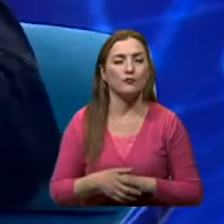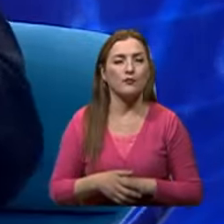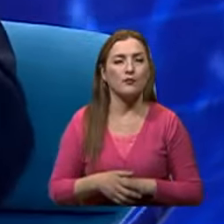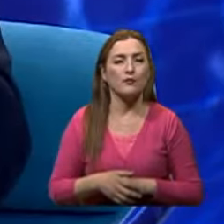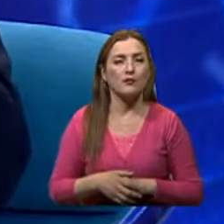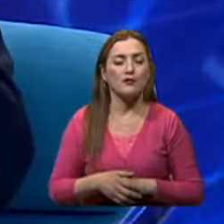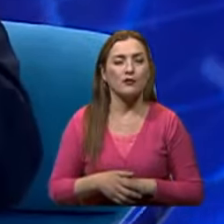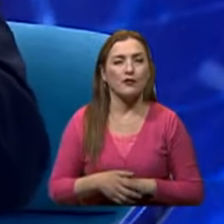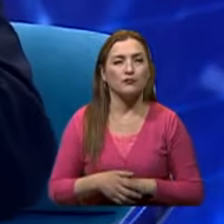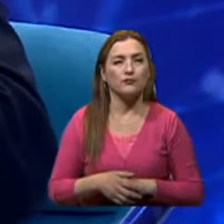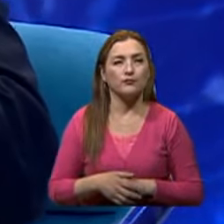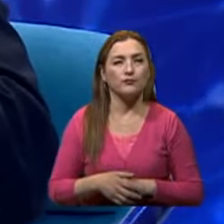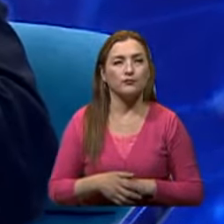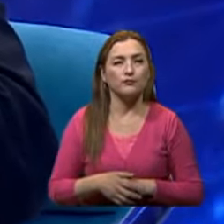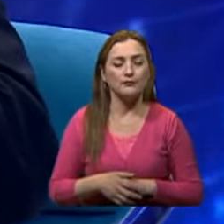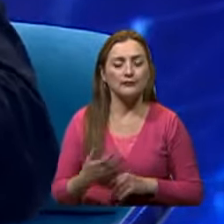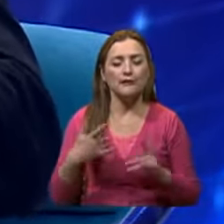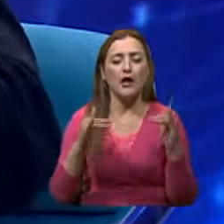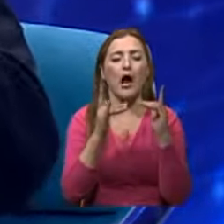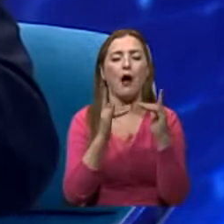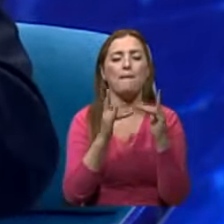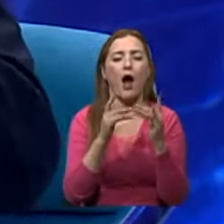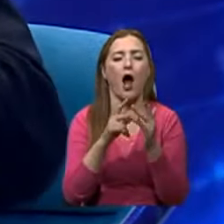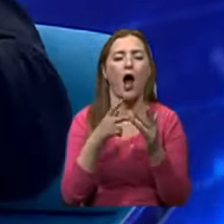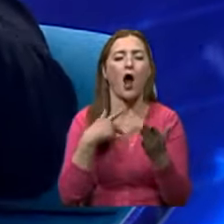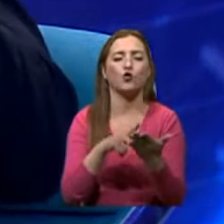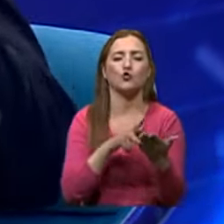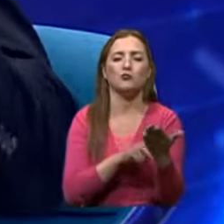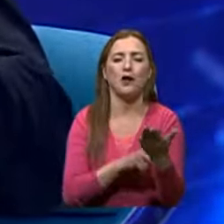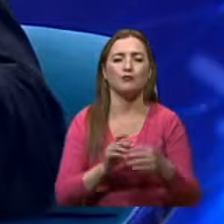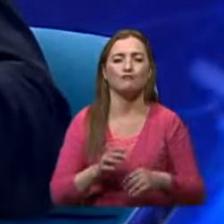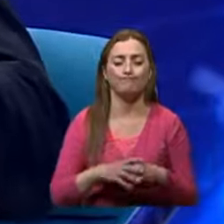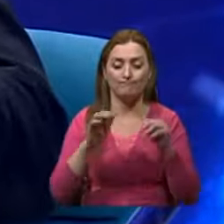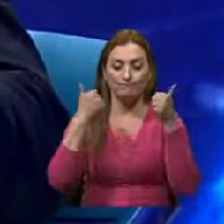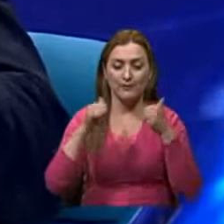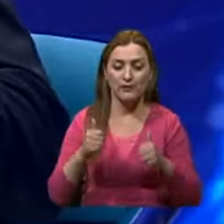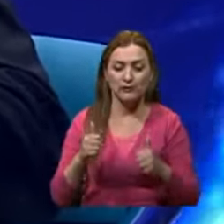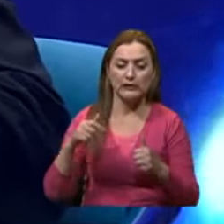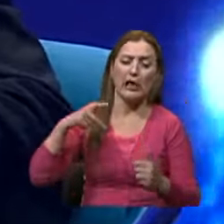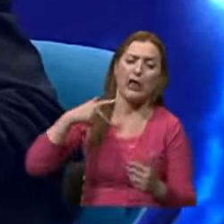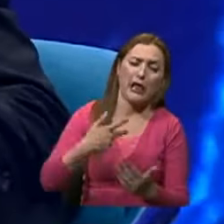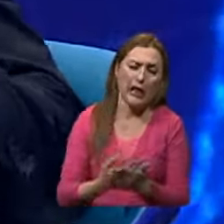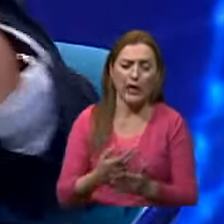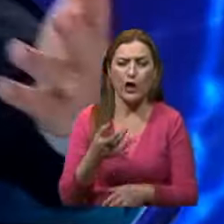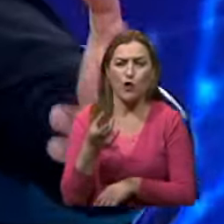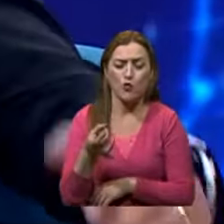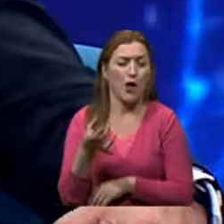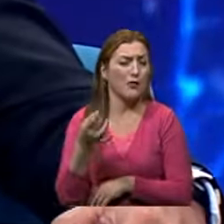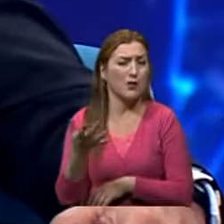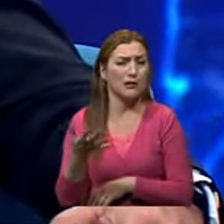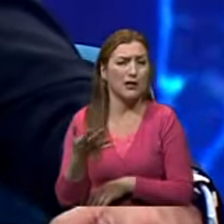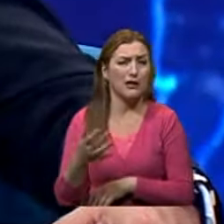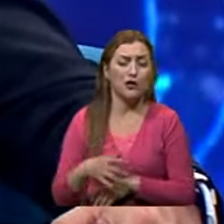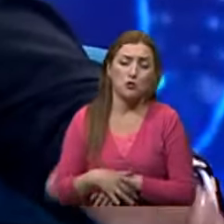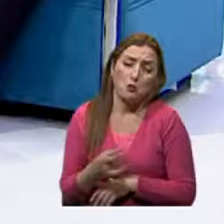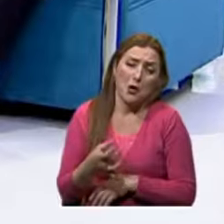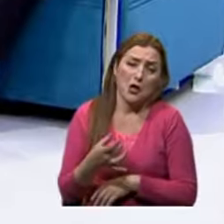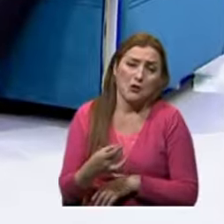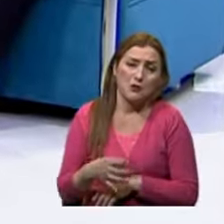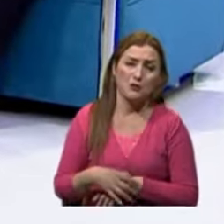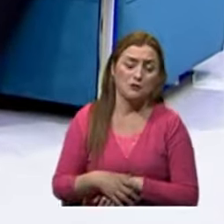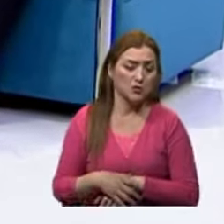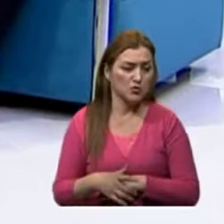punto acostumbrada a estar en su cama. Y pues se cayó la abuelita y ya no le duele y la gente no les lleva al hospital. ¿Es eso